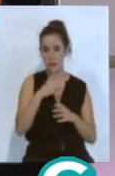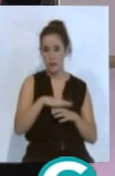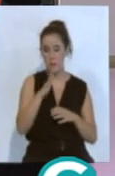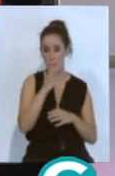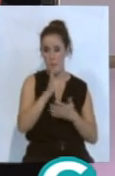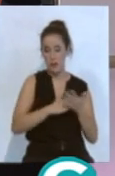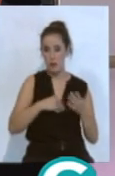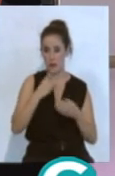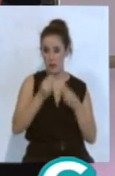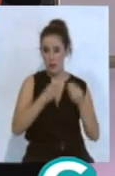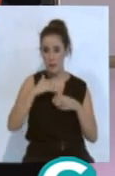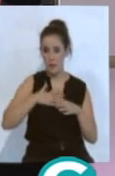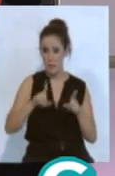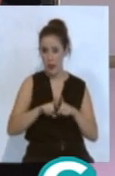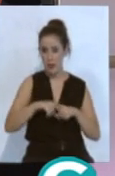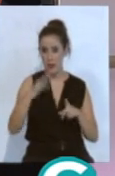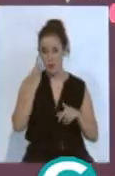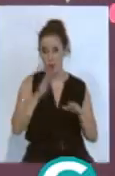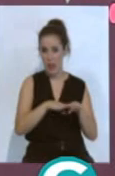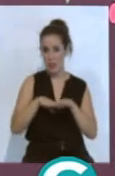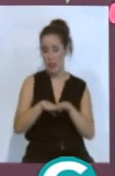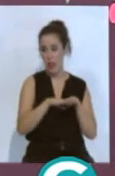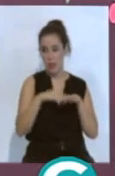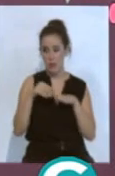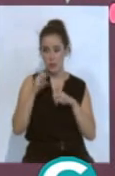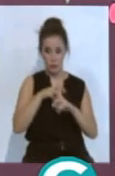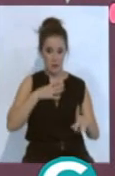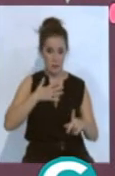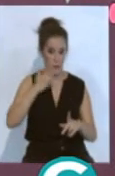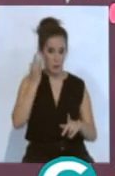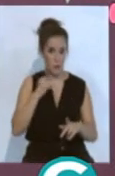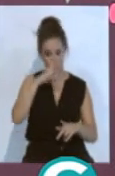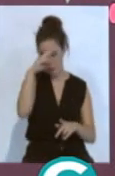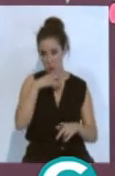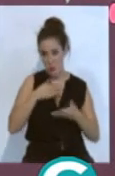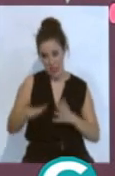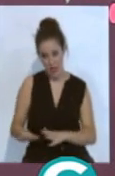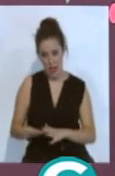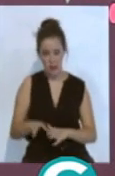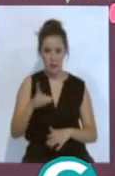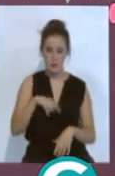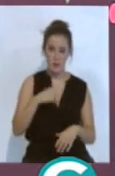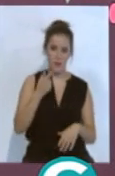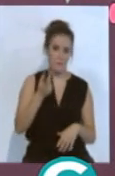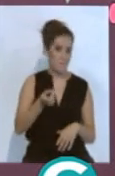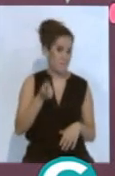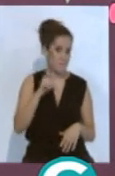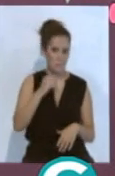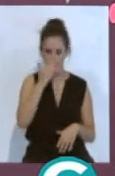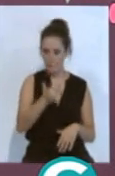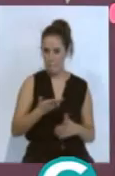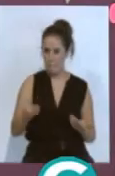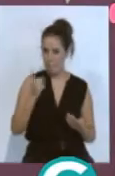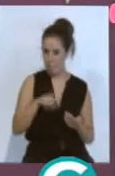el paso doble realmente al igualdad desde el punto de vista más puro que hay de un padre a una hija. Y desde la absoluta